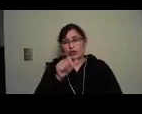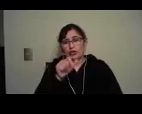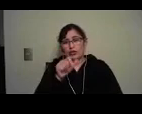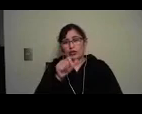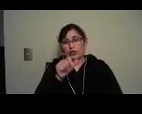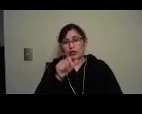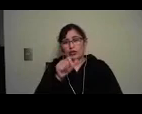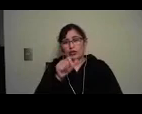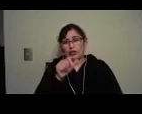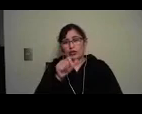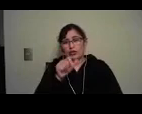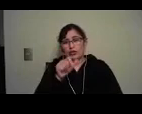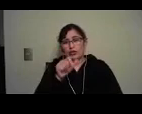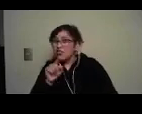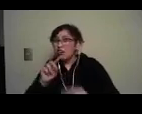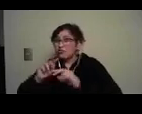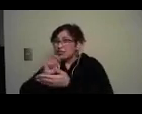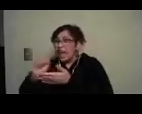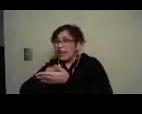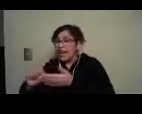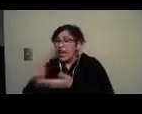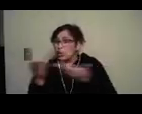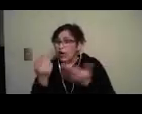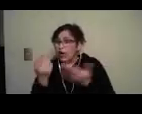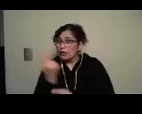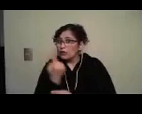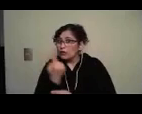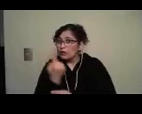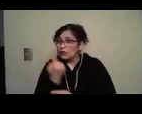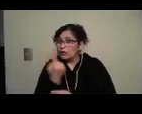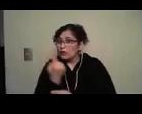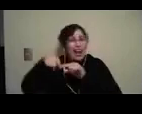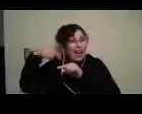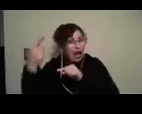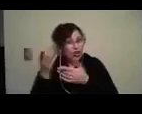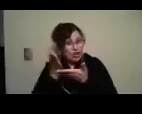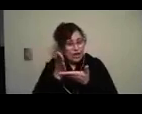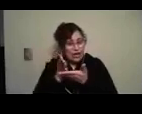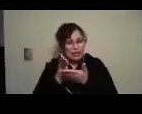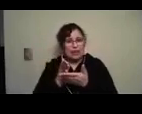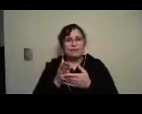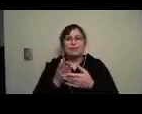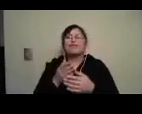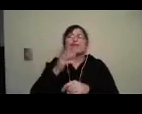vamos a ver en la próxima clase. Esto es que sirven para evaluar funciones cognitivas.